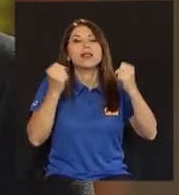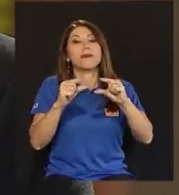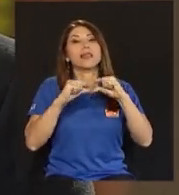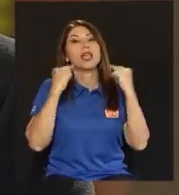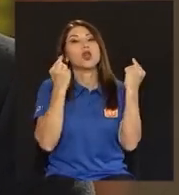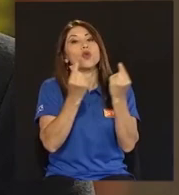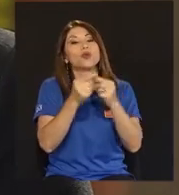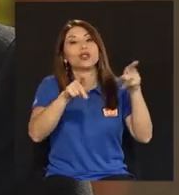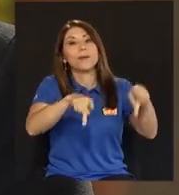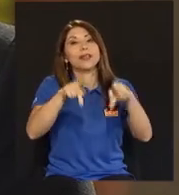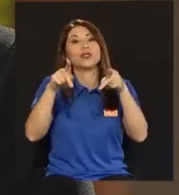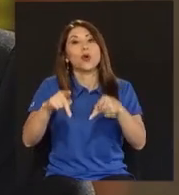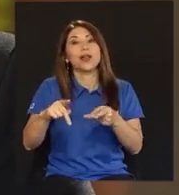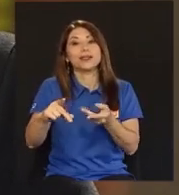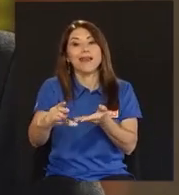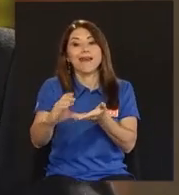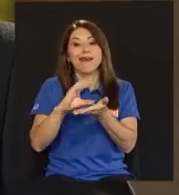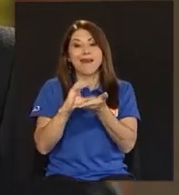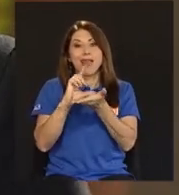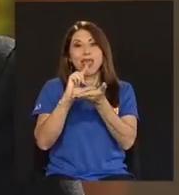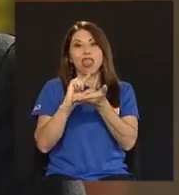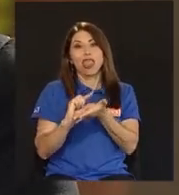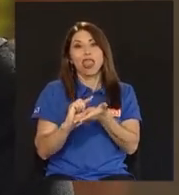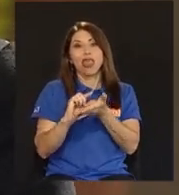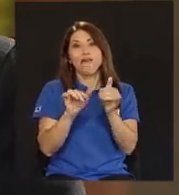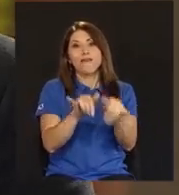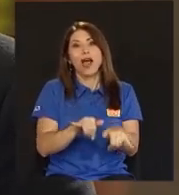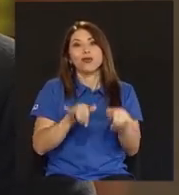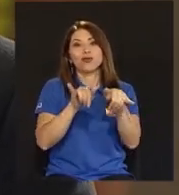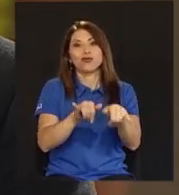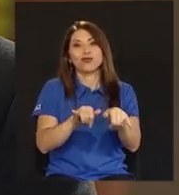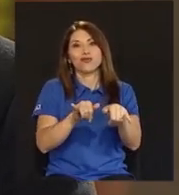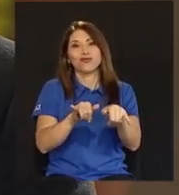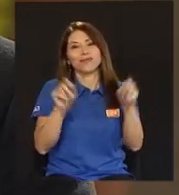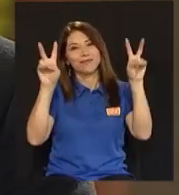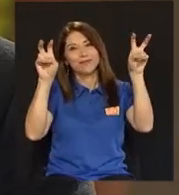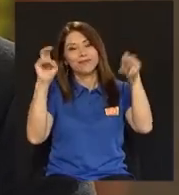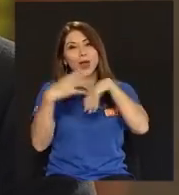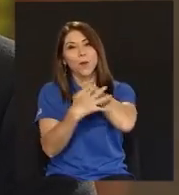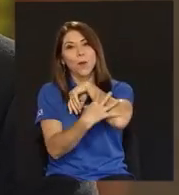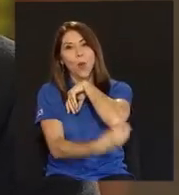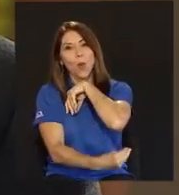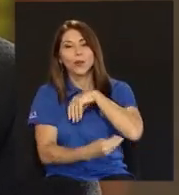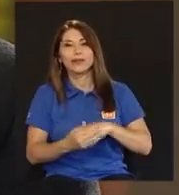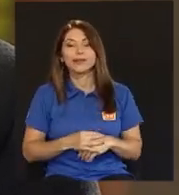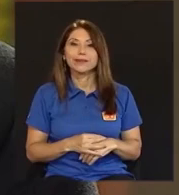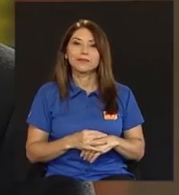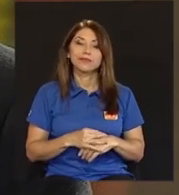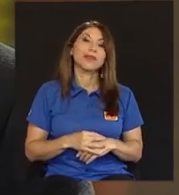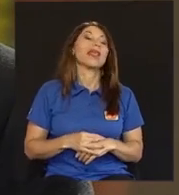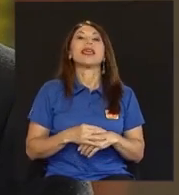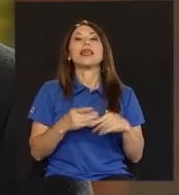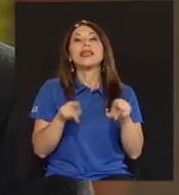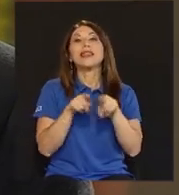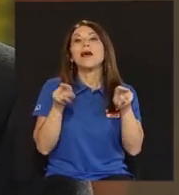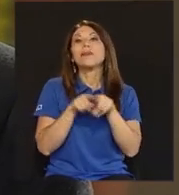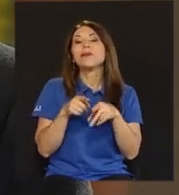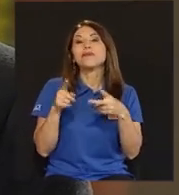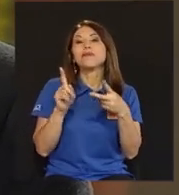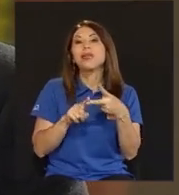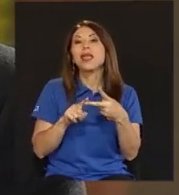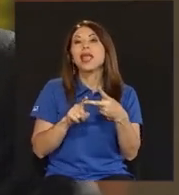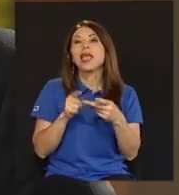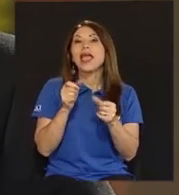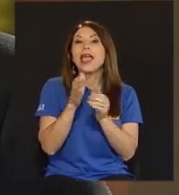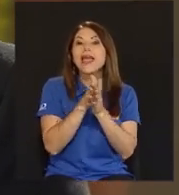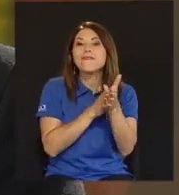fijos y bajos, lo que la gente conoce, entre comillas, como los pobres, y en términos de eficiencia. La